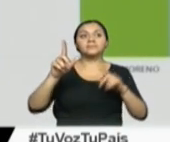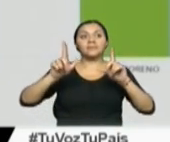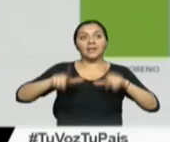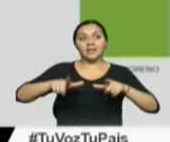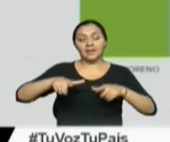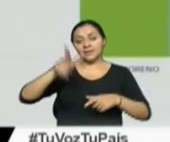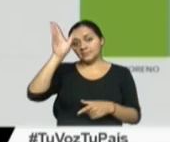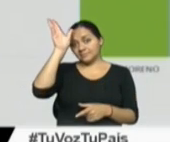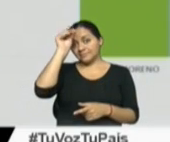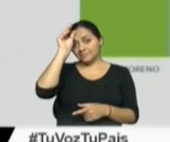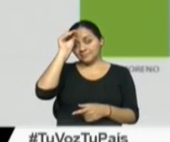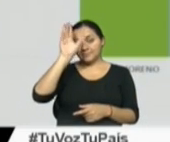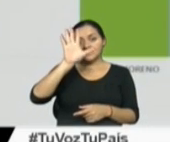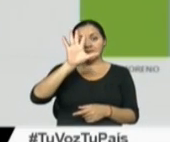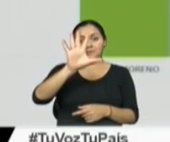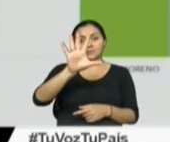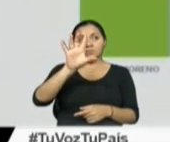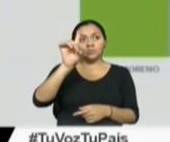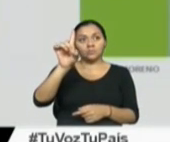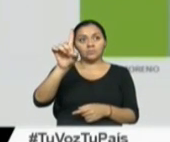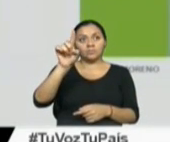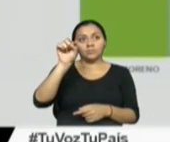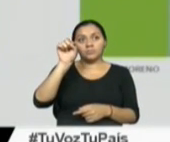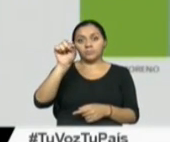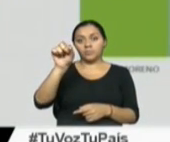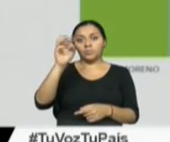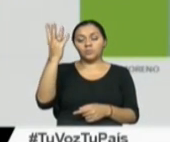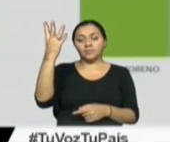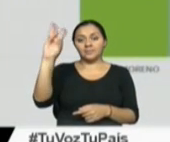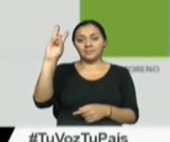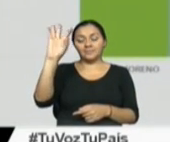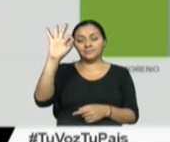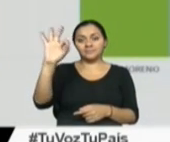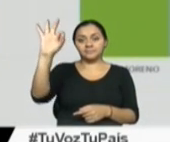48.84%, y Lenín Moreno,